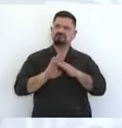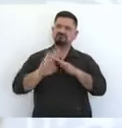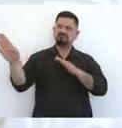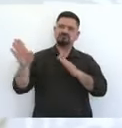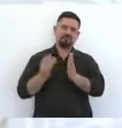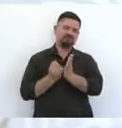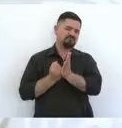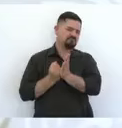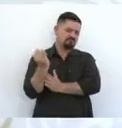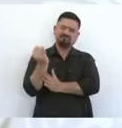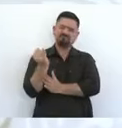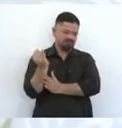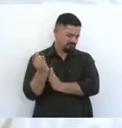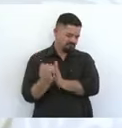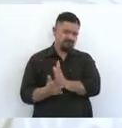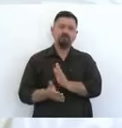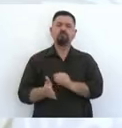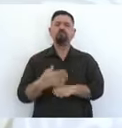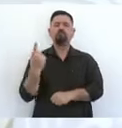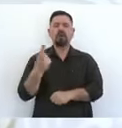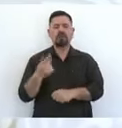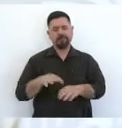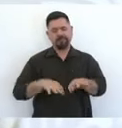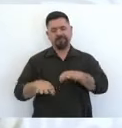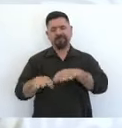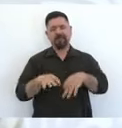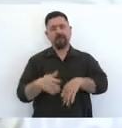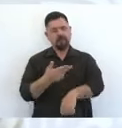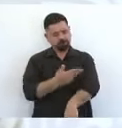vida, trabajar honradamente